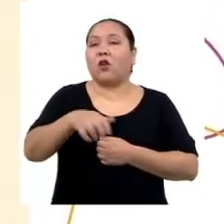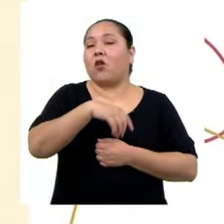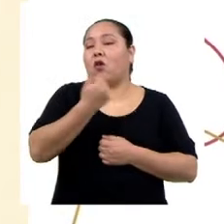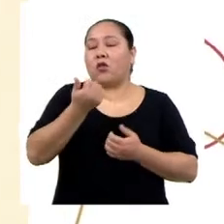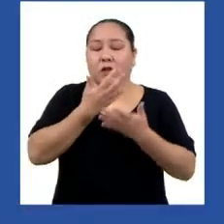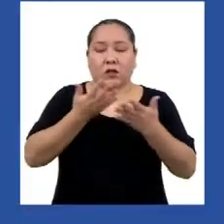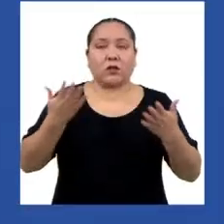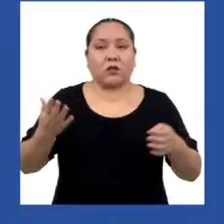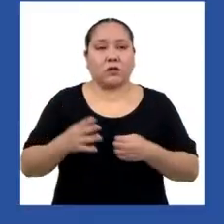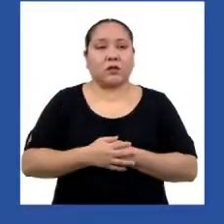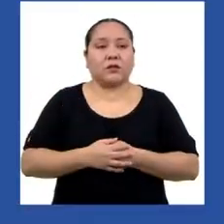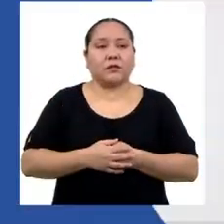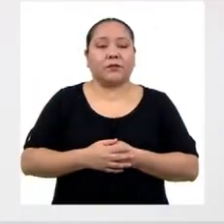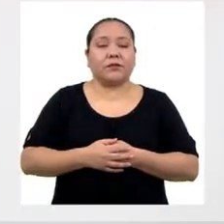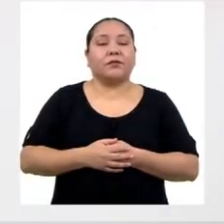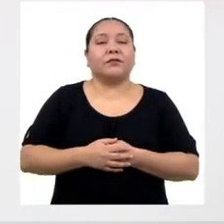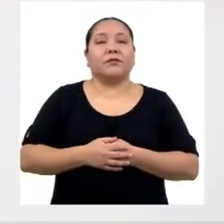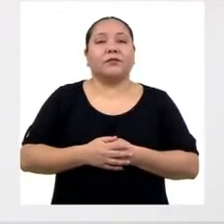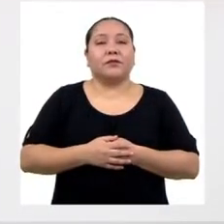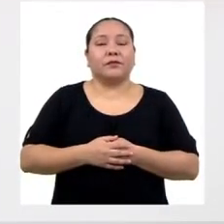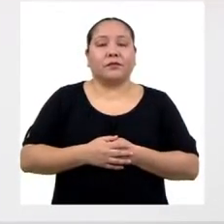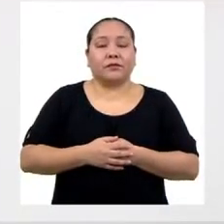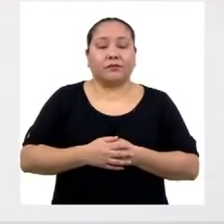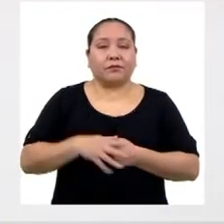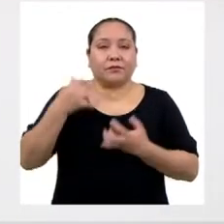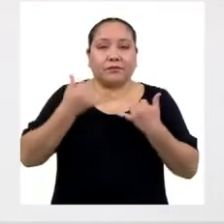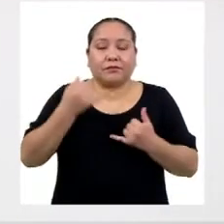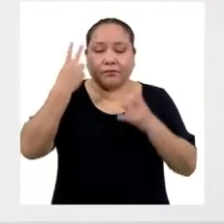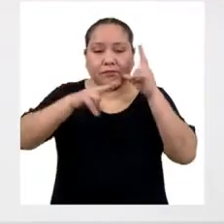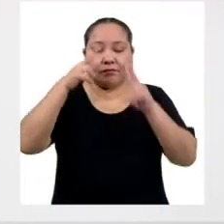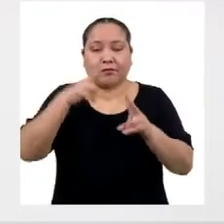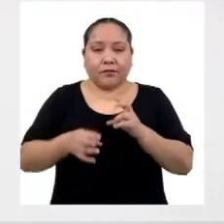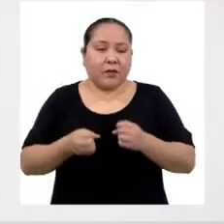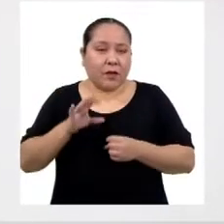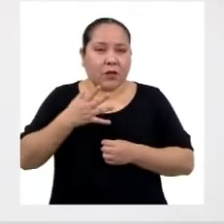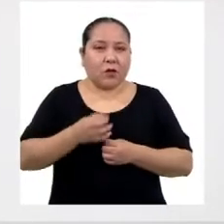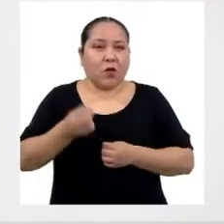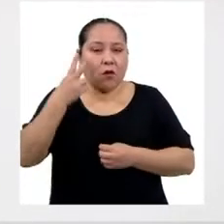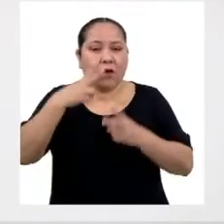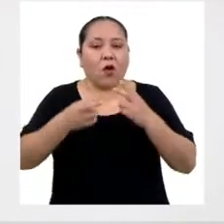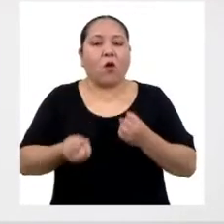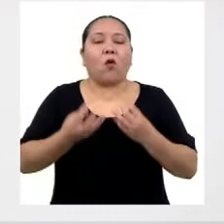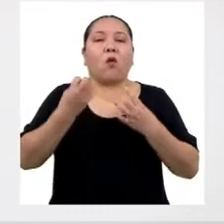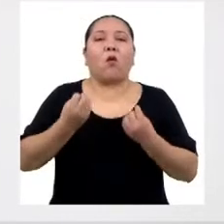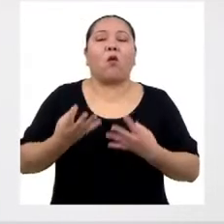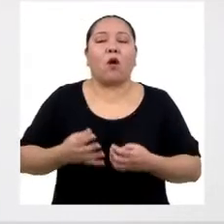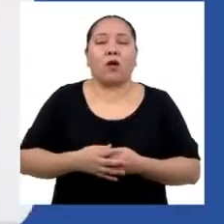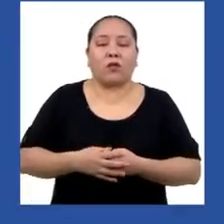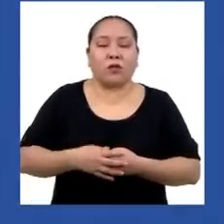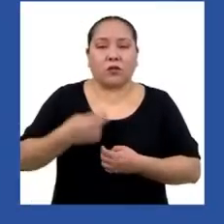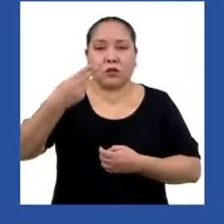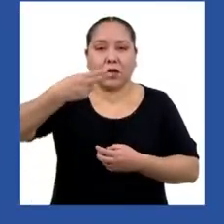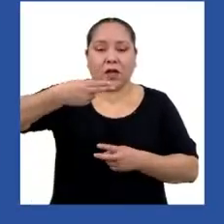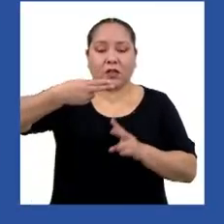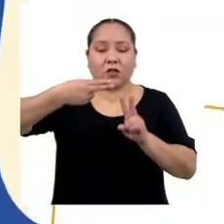otras actividades. Ahora debemos calcular la frecuencia relativa h sub